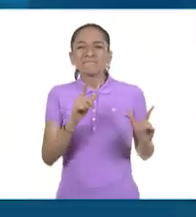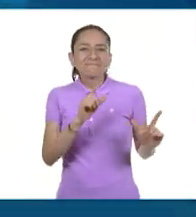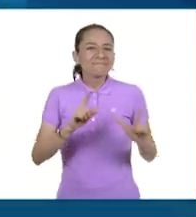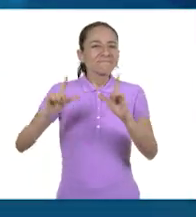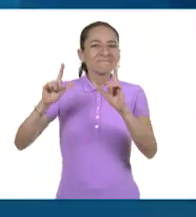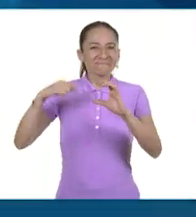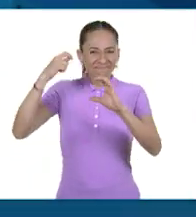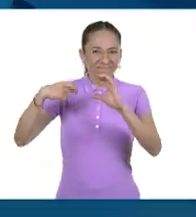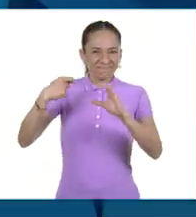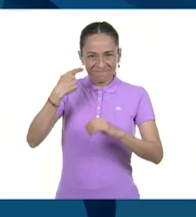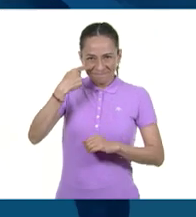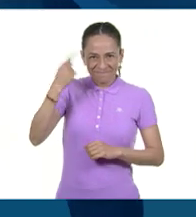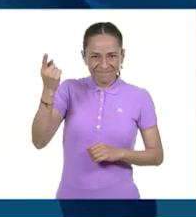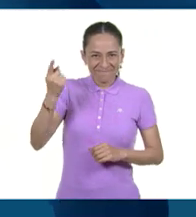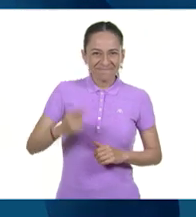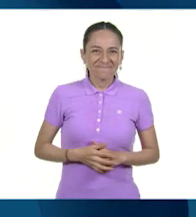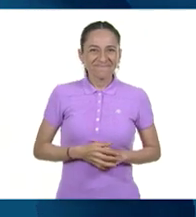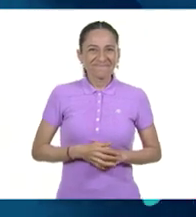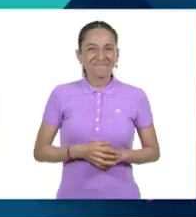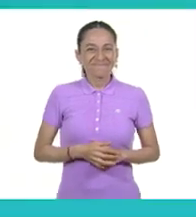siguiente video!